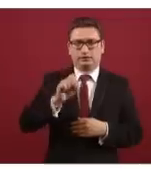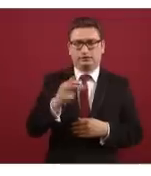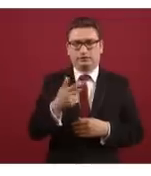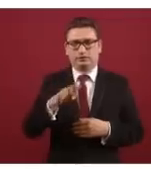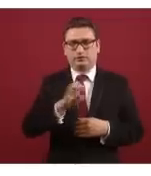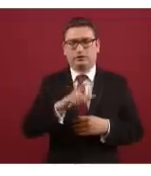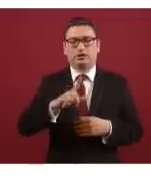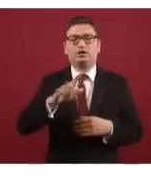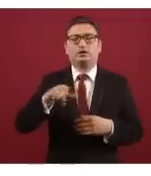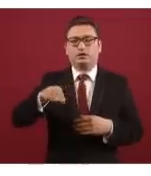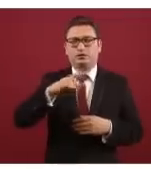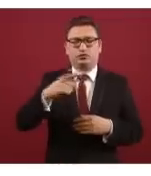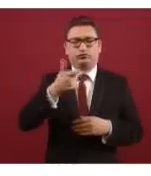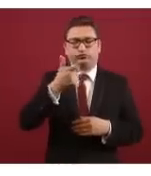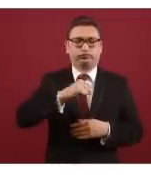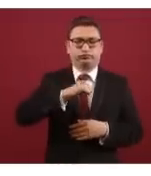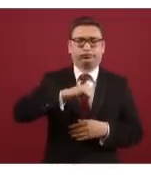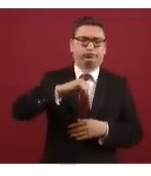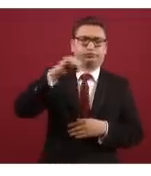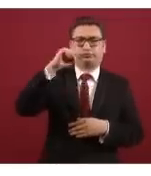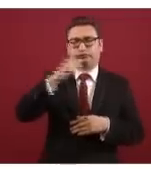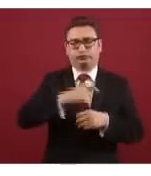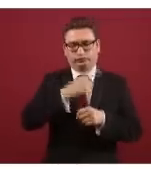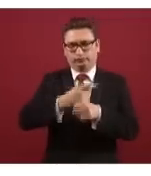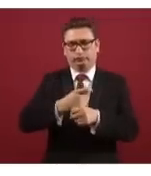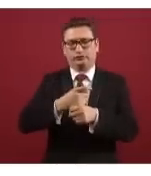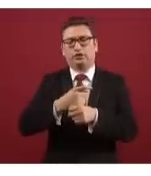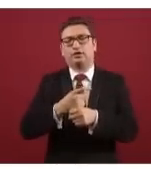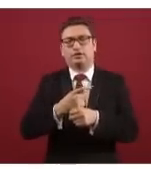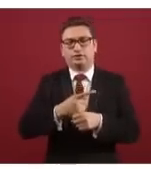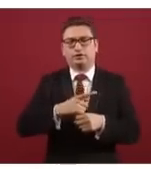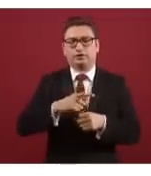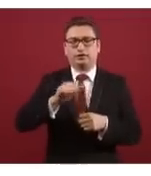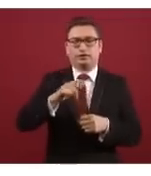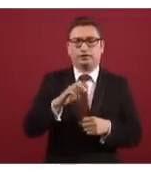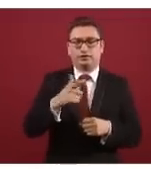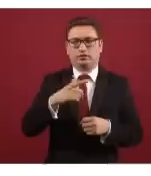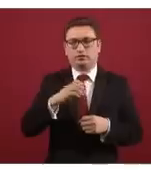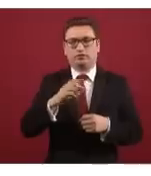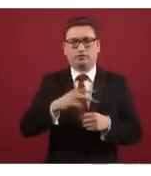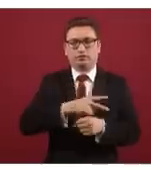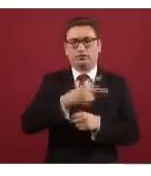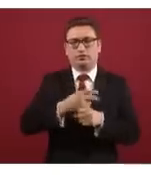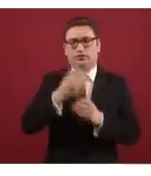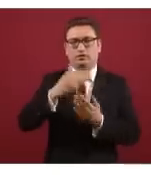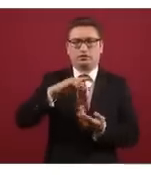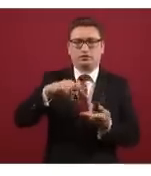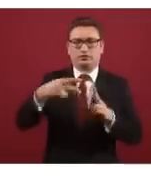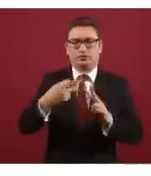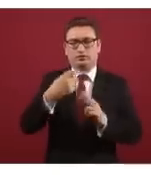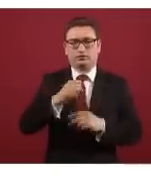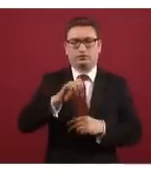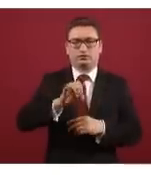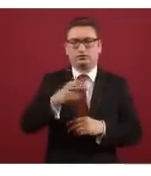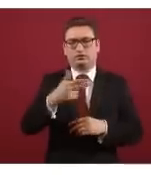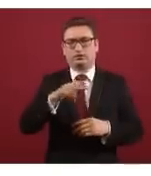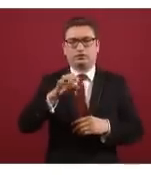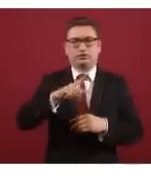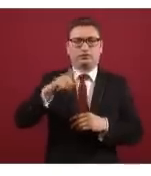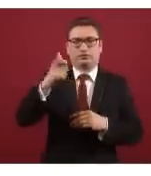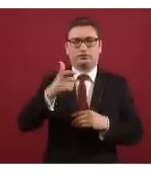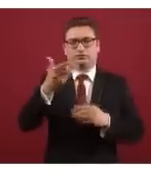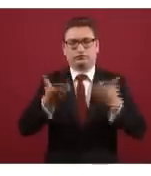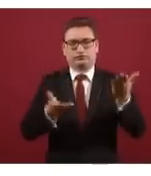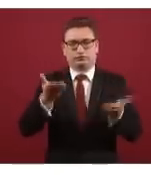disparó a los primeros lugares y Arco bajó, ahora Shell ajusta sus precios y